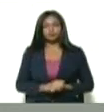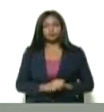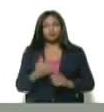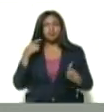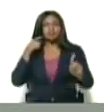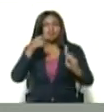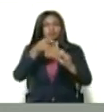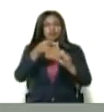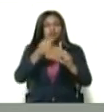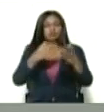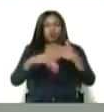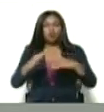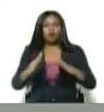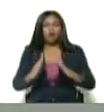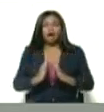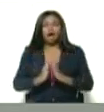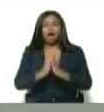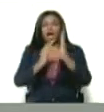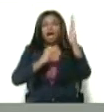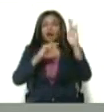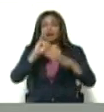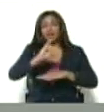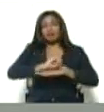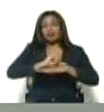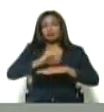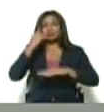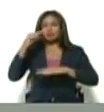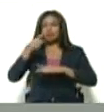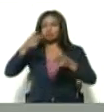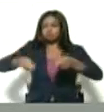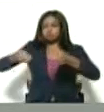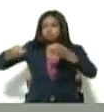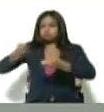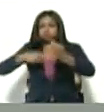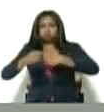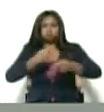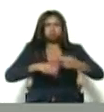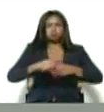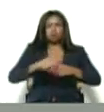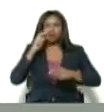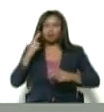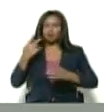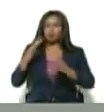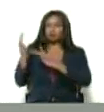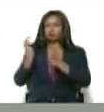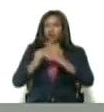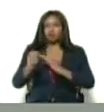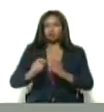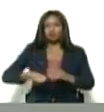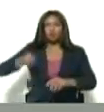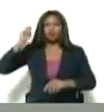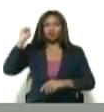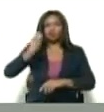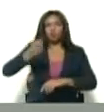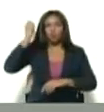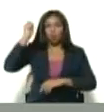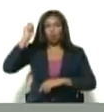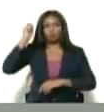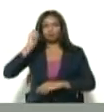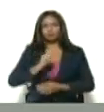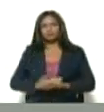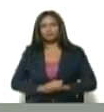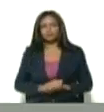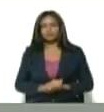directamente al templo y consigue el templo lleno de mercaderes. Y es cuando Jesús saca su látigo, ¿no?